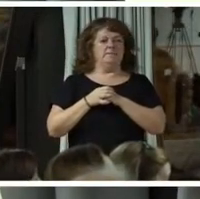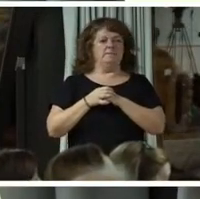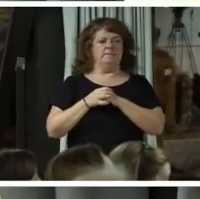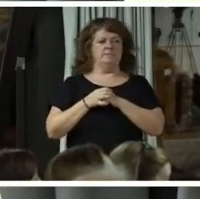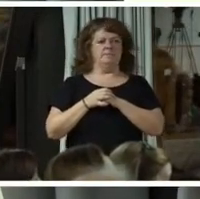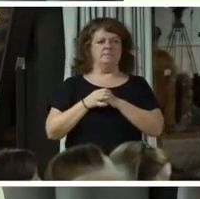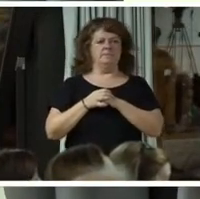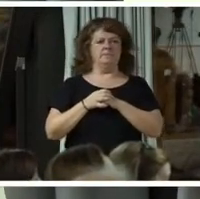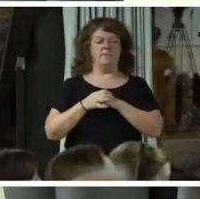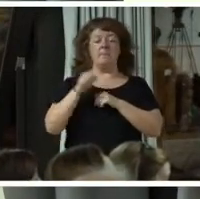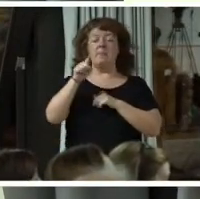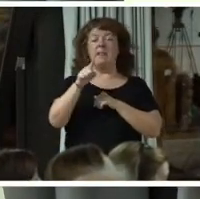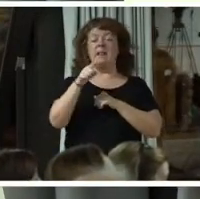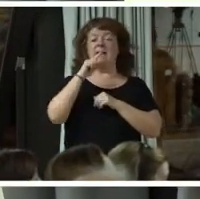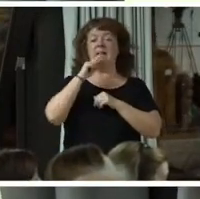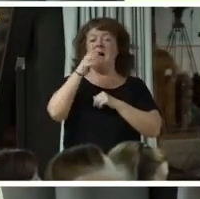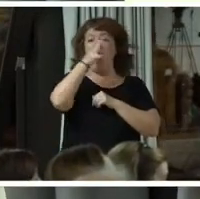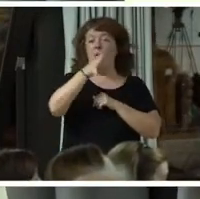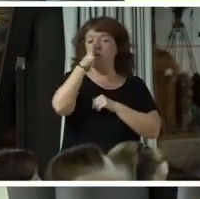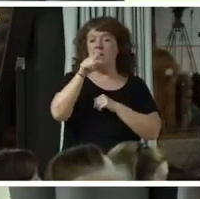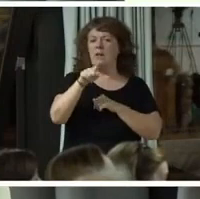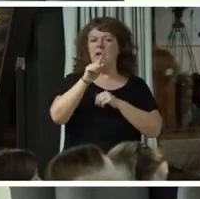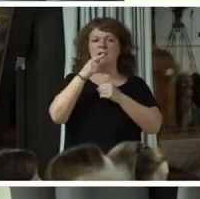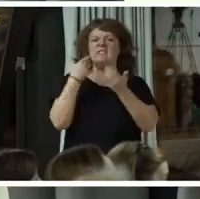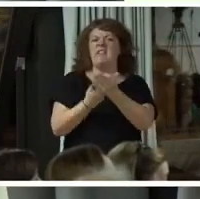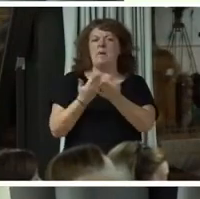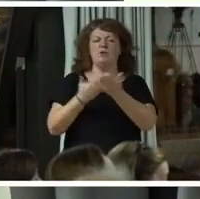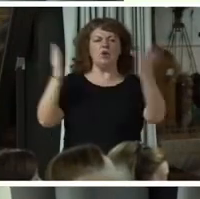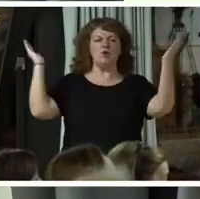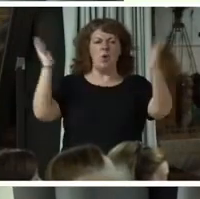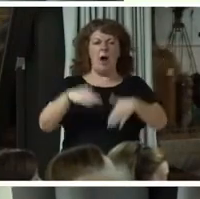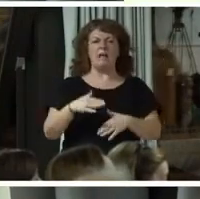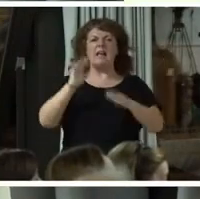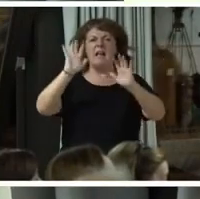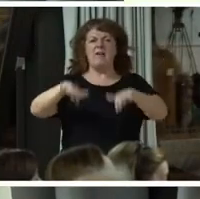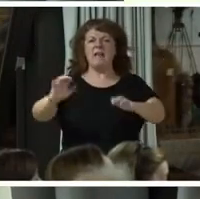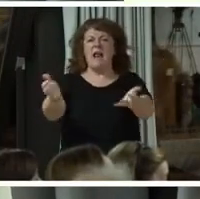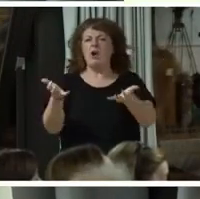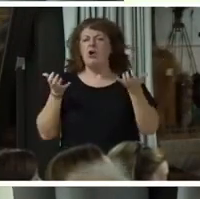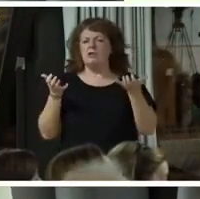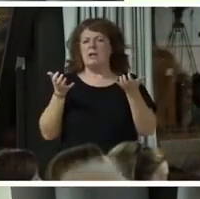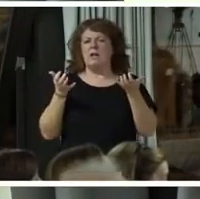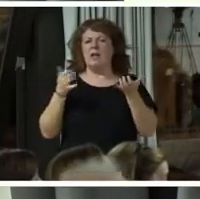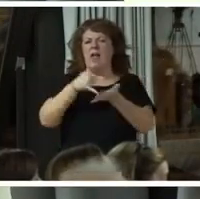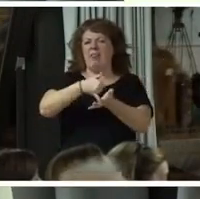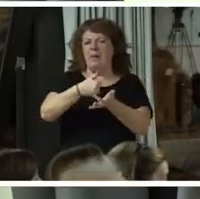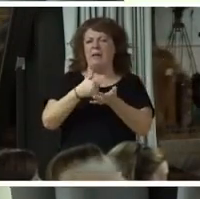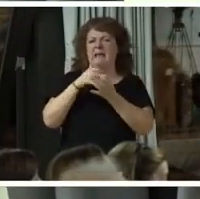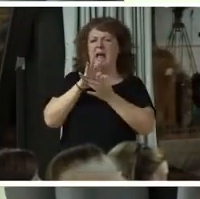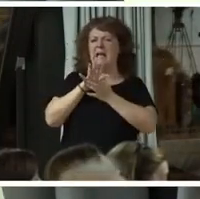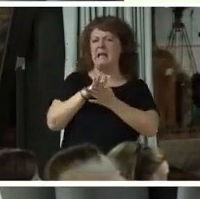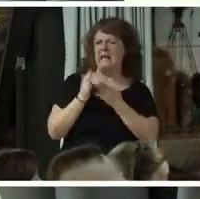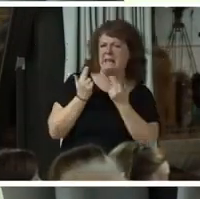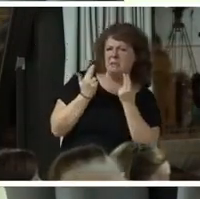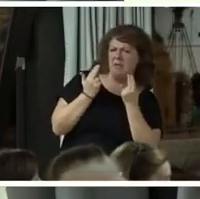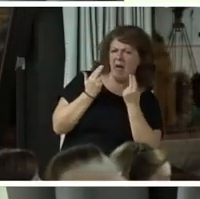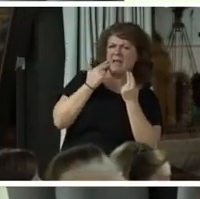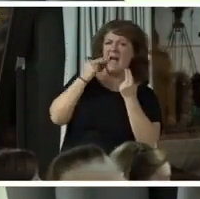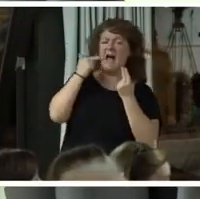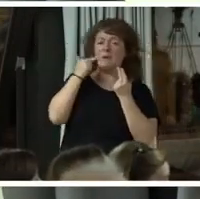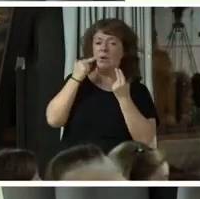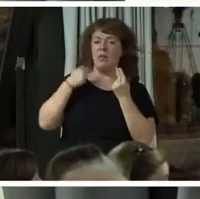antes pese a estas acusaciones se demostró que no había nada pero consiguieron debilitar intimidar y